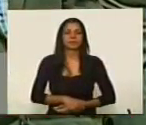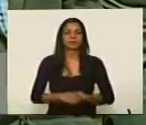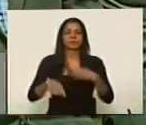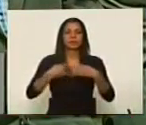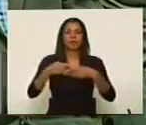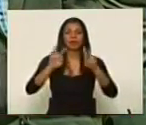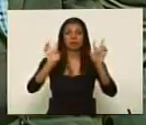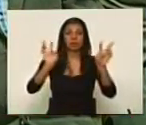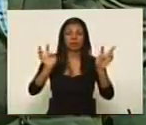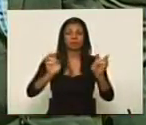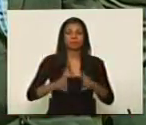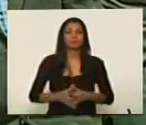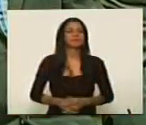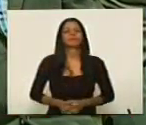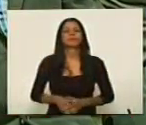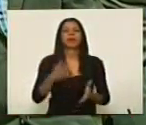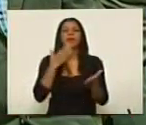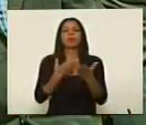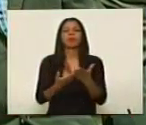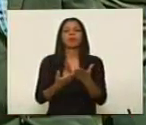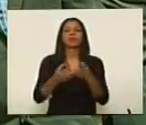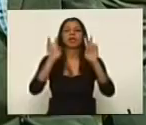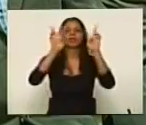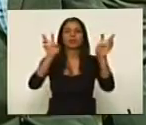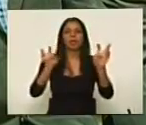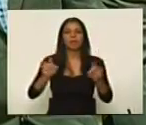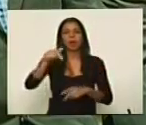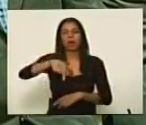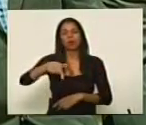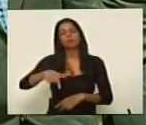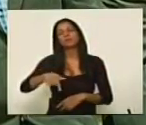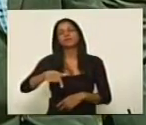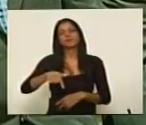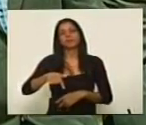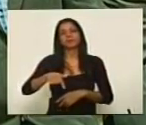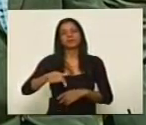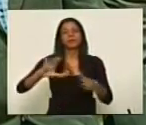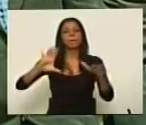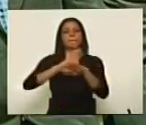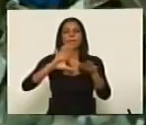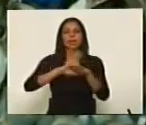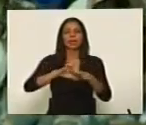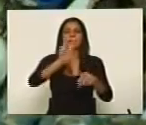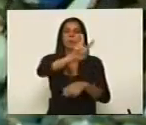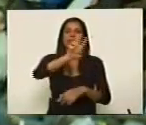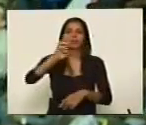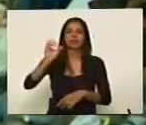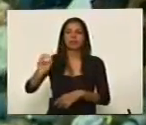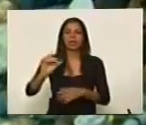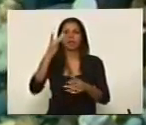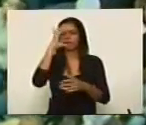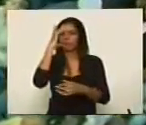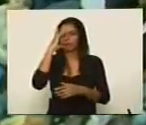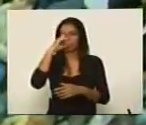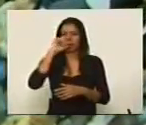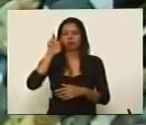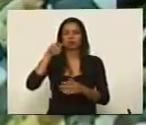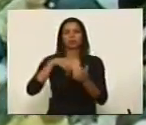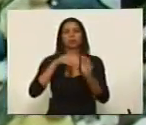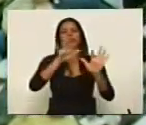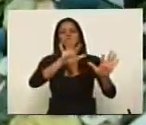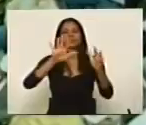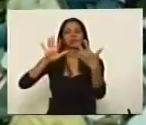Siguiente punto. Propuesta de orden del día de la sesión ordinaria del martes 20 de febrero de